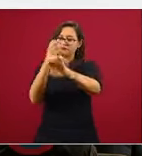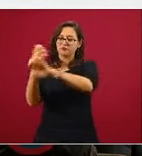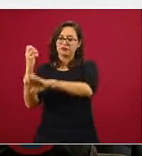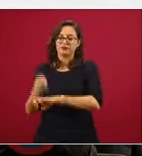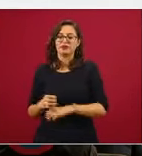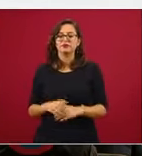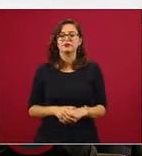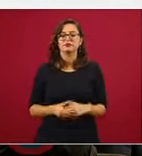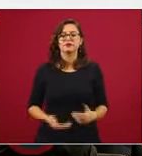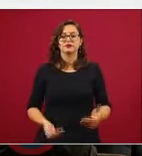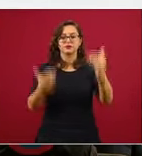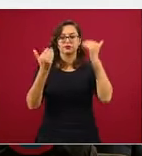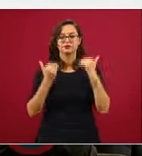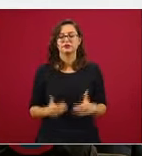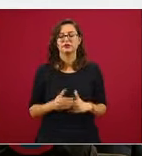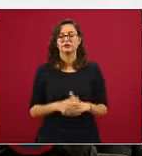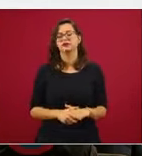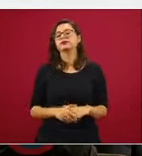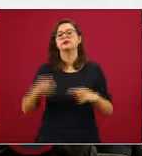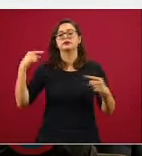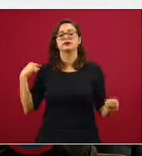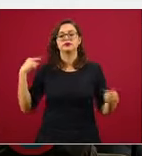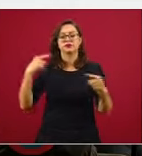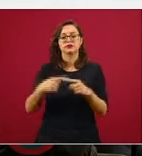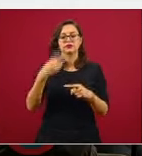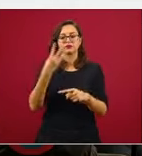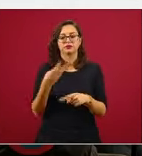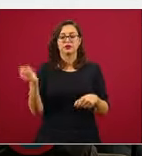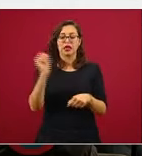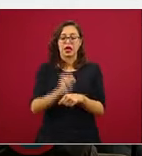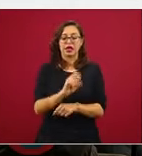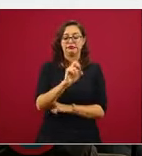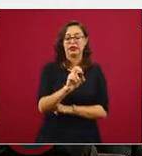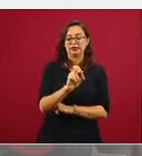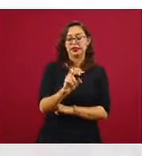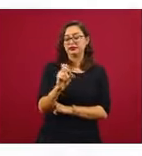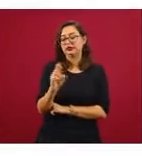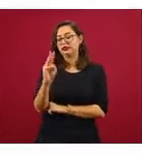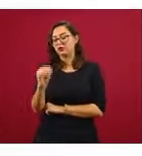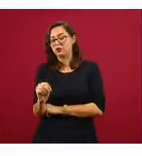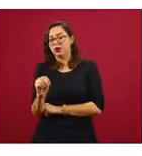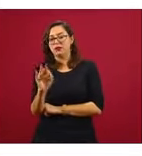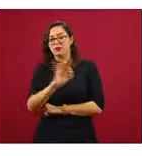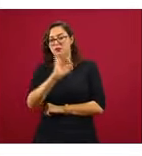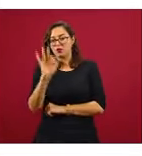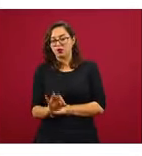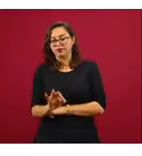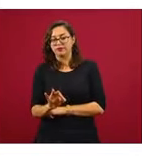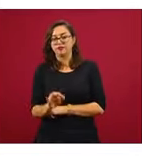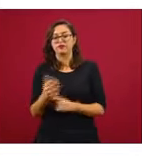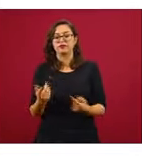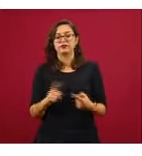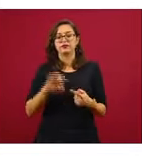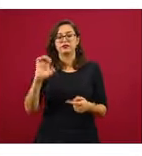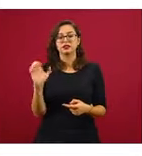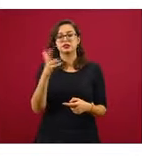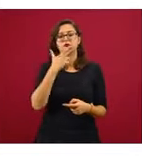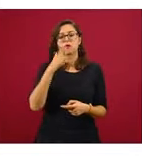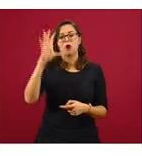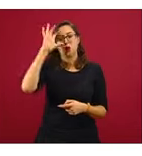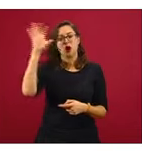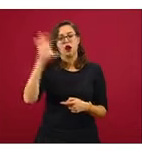Los estados que han estado en las últimas cuatro semanas entre el 30 y el 39.9, entre 30 y 40%, son Chihuahua, Morelos,